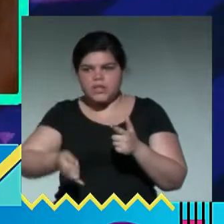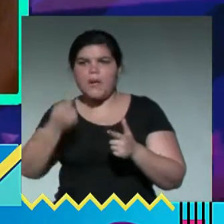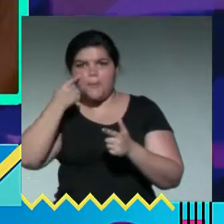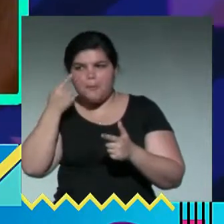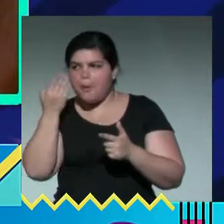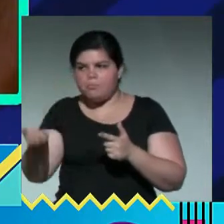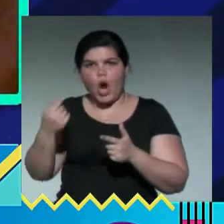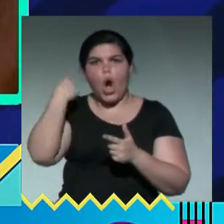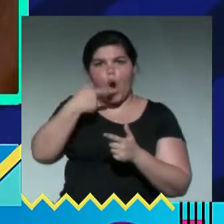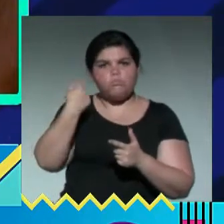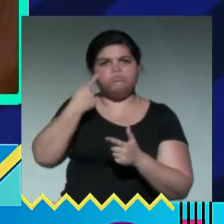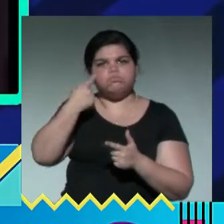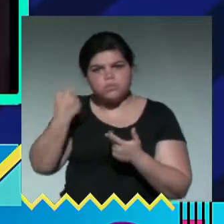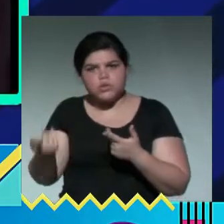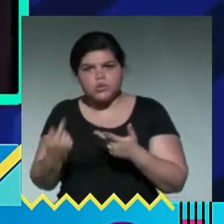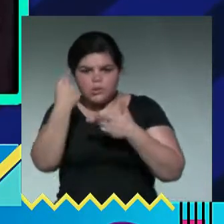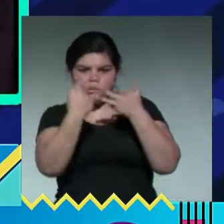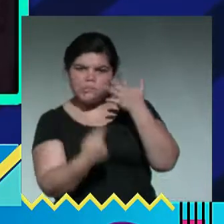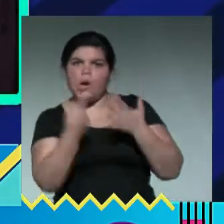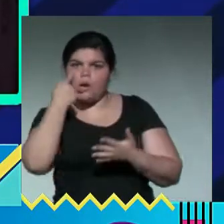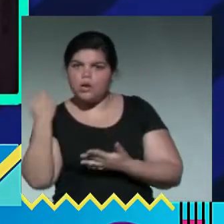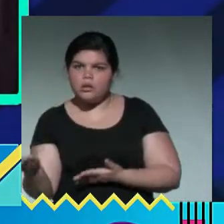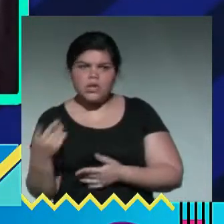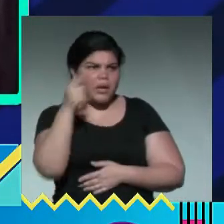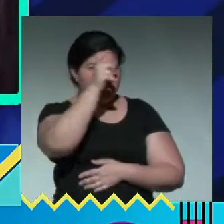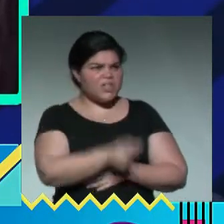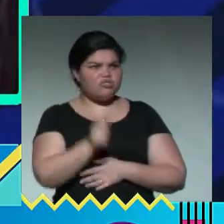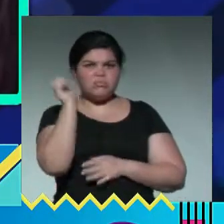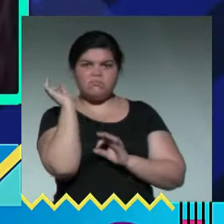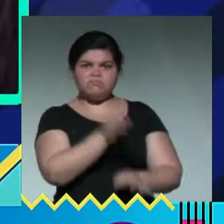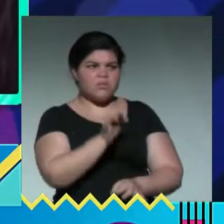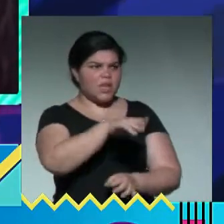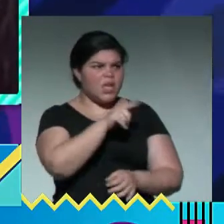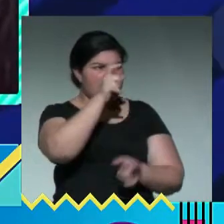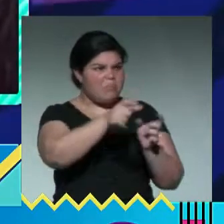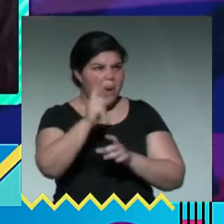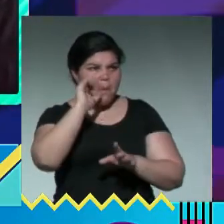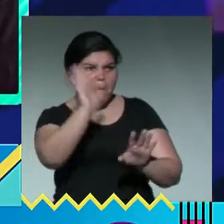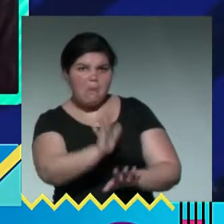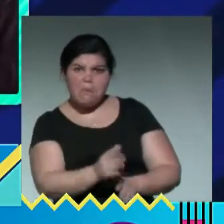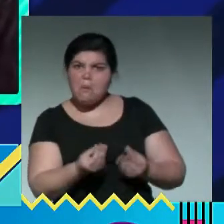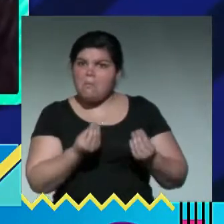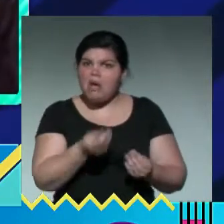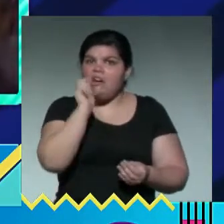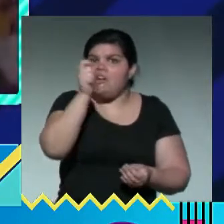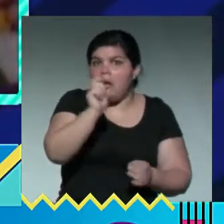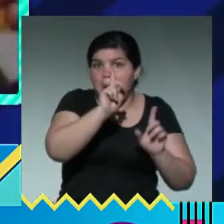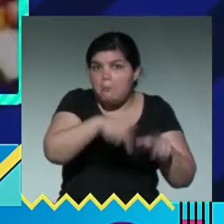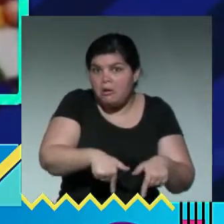de habitantes no. También este nuevo mundo, ¿sí?, que se encuentra, también